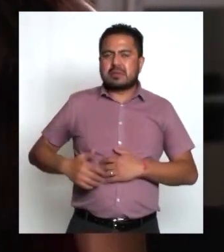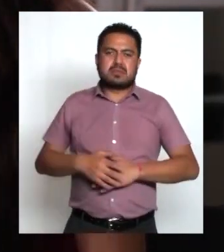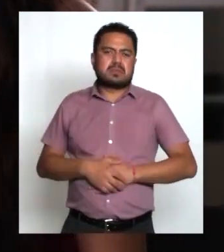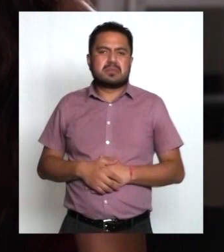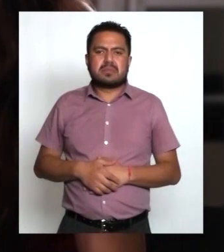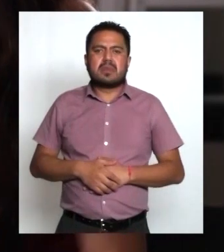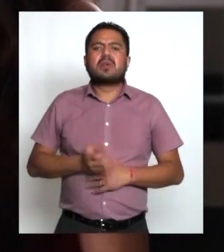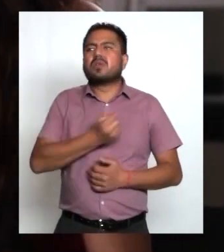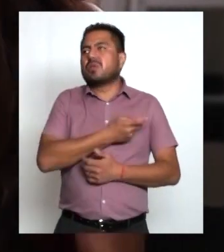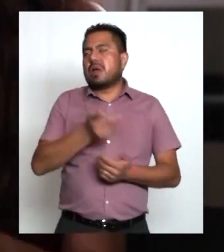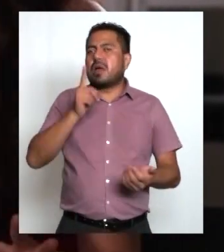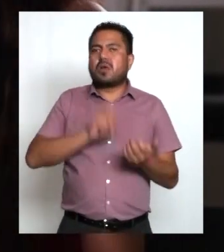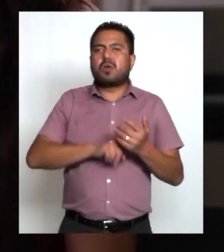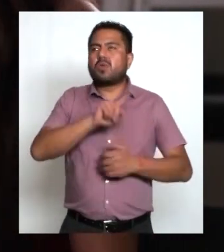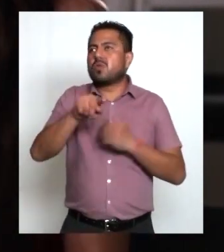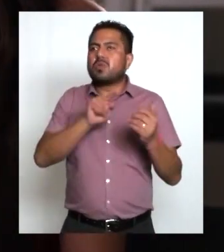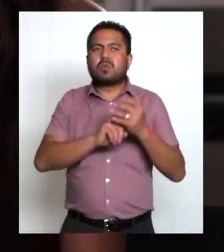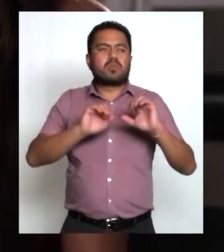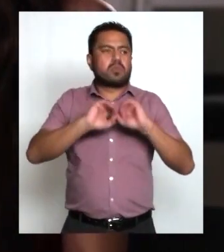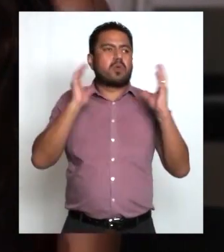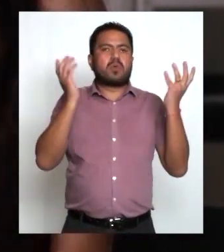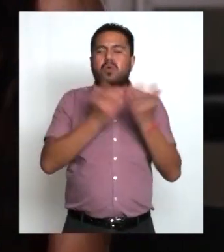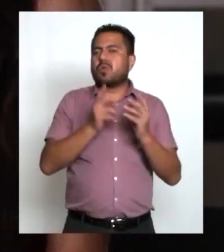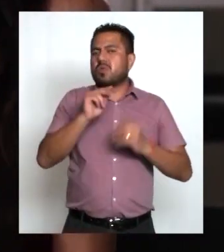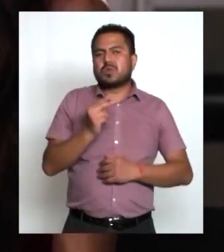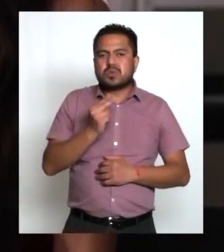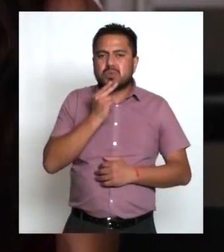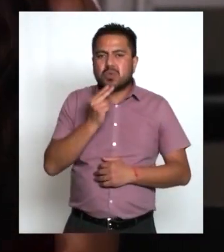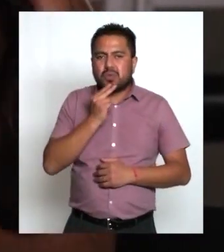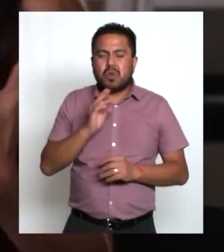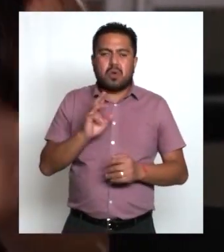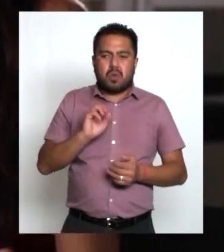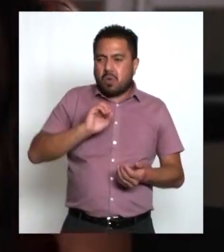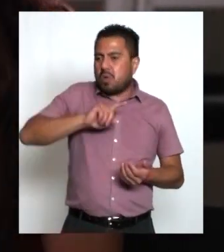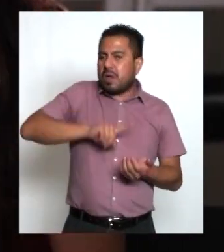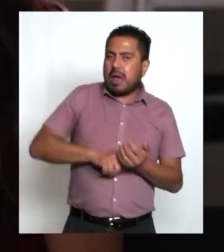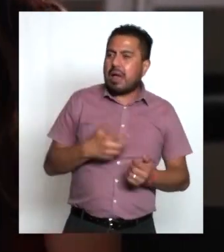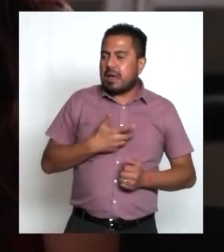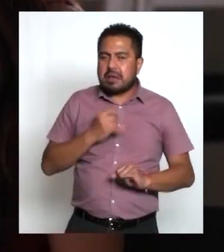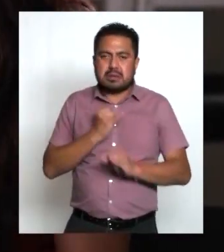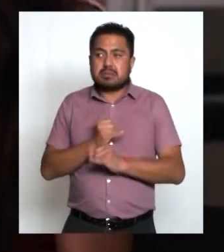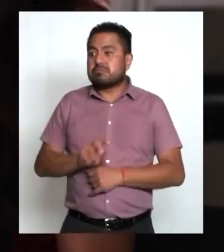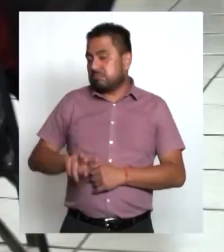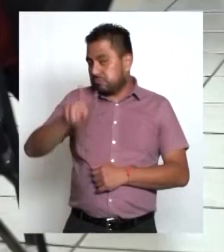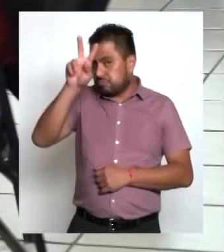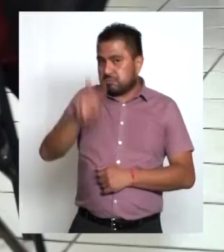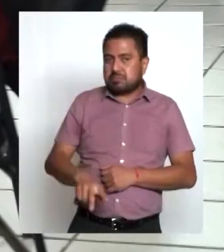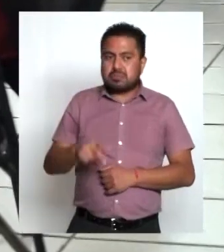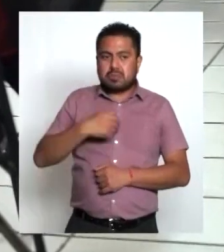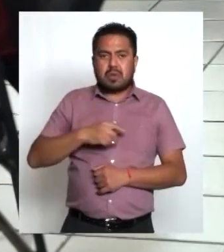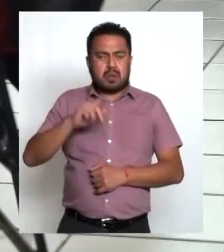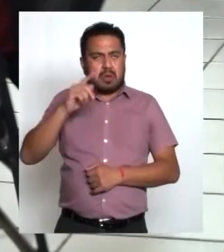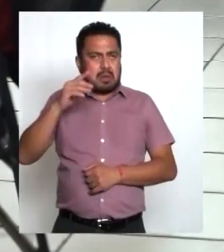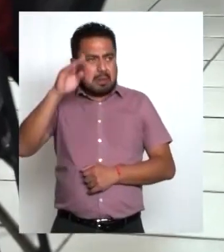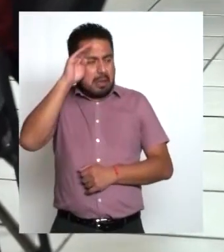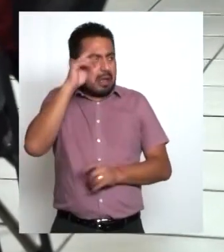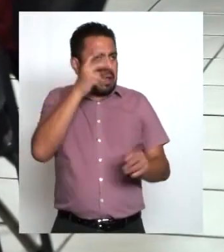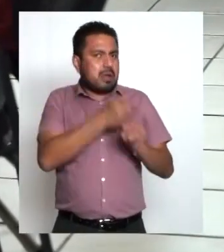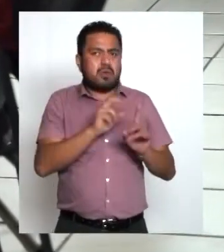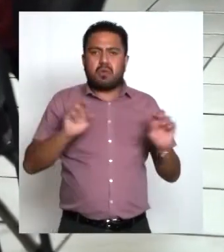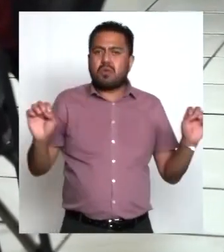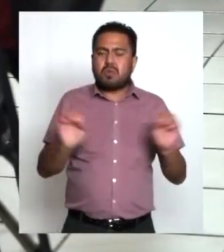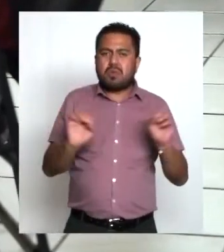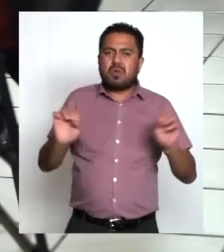teléfonos inteligentes. Y hay muchas partes en el mundo en el que tampoco se usa o se tiene internet. Es verdad, mira, yo no había considerado